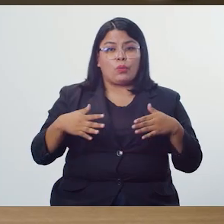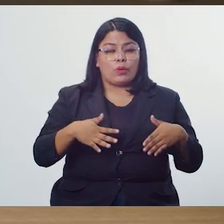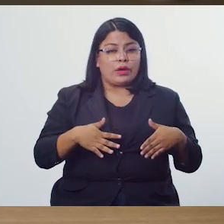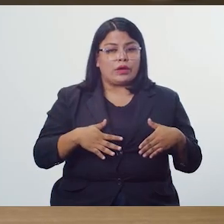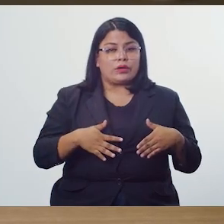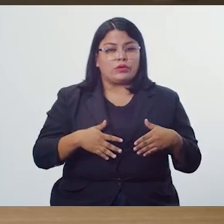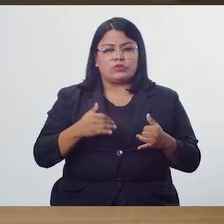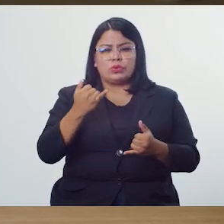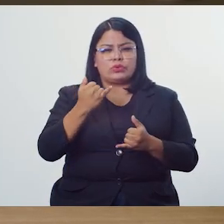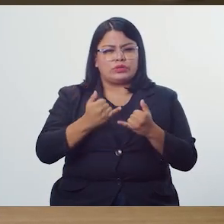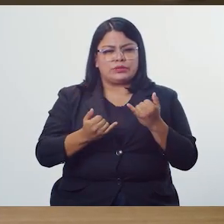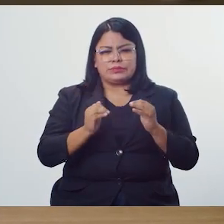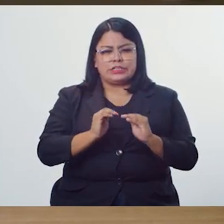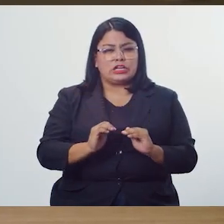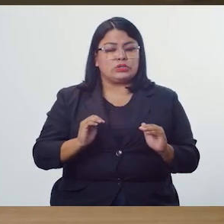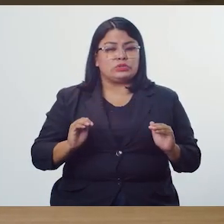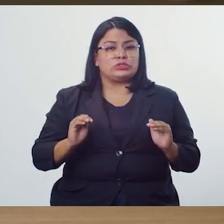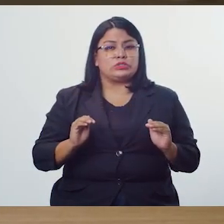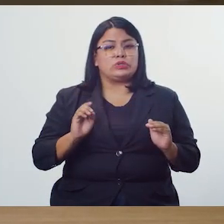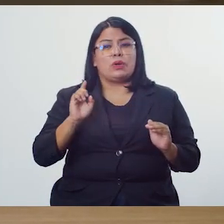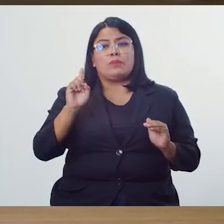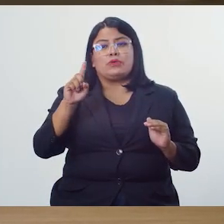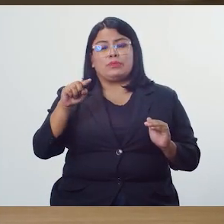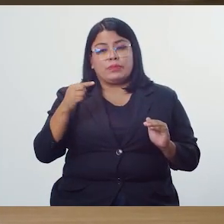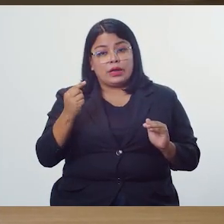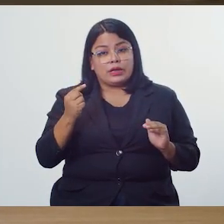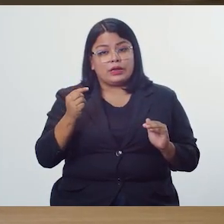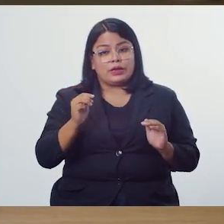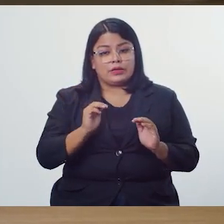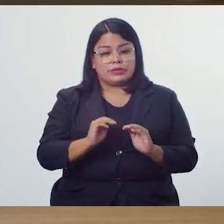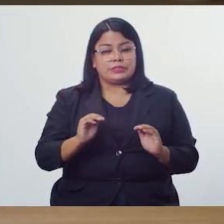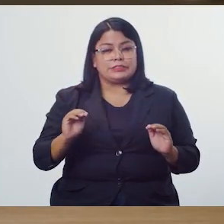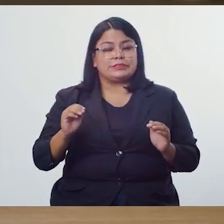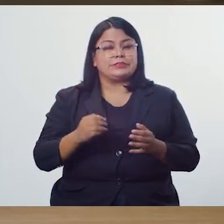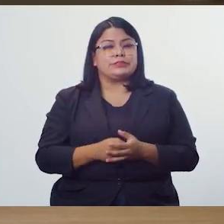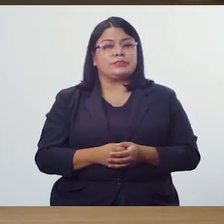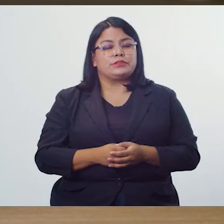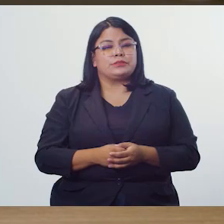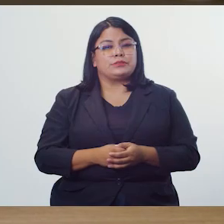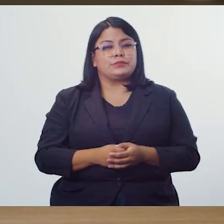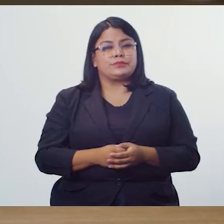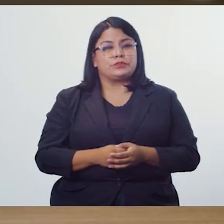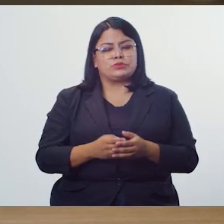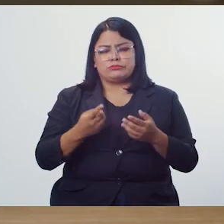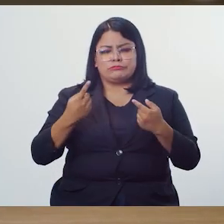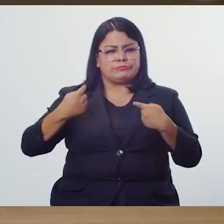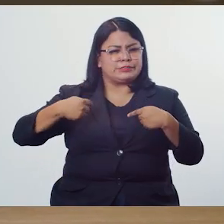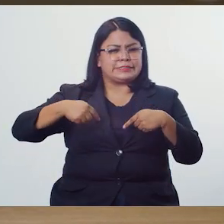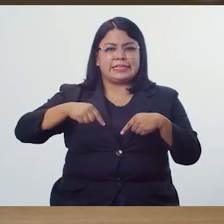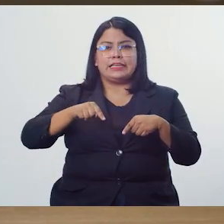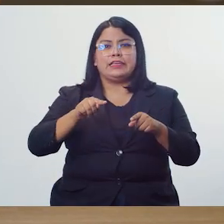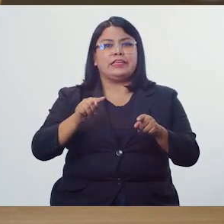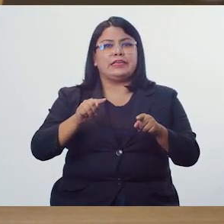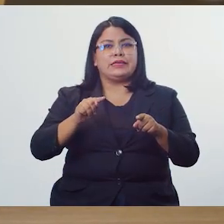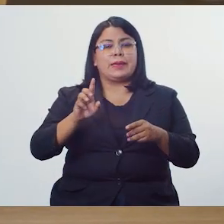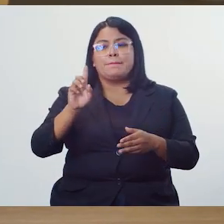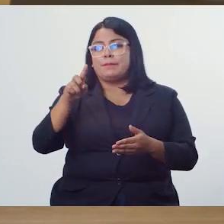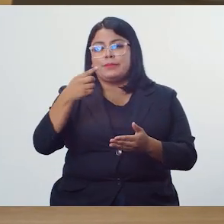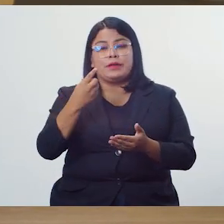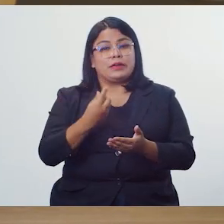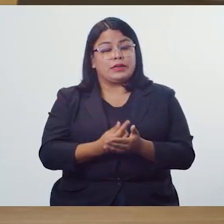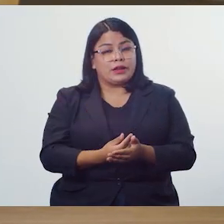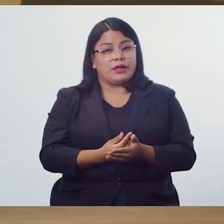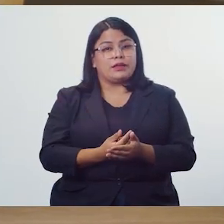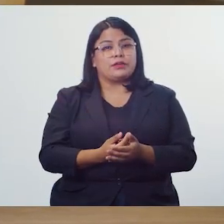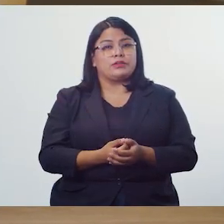la primera infancia, es decir, en los primeros años de formación de los niños, sino que continúa y sobre todo en primer